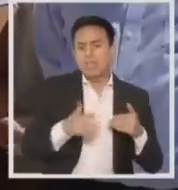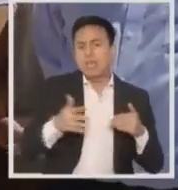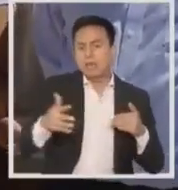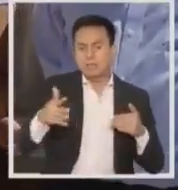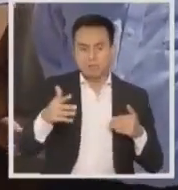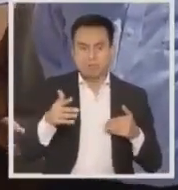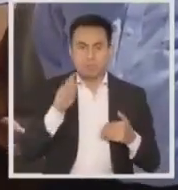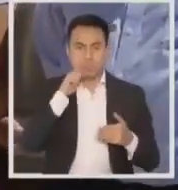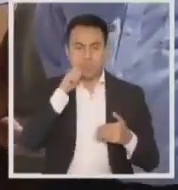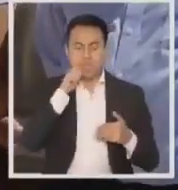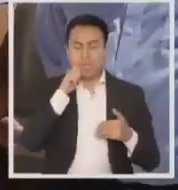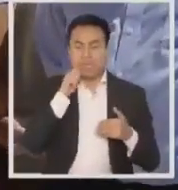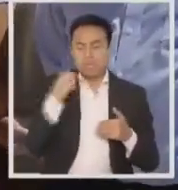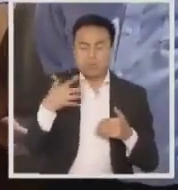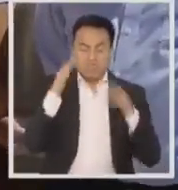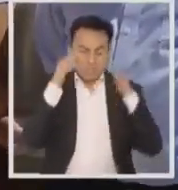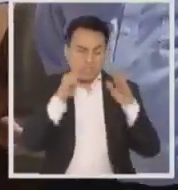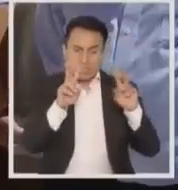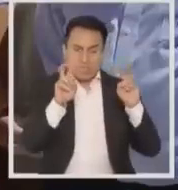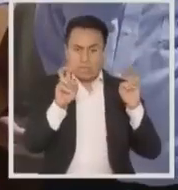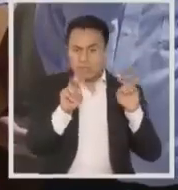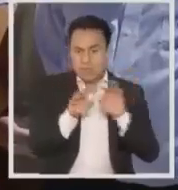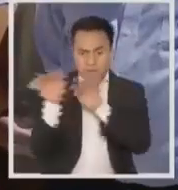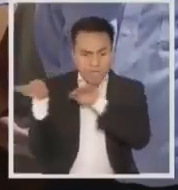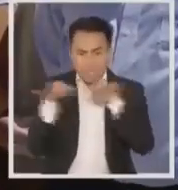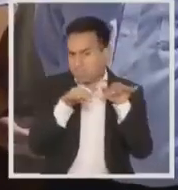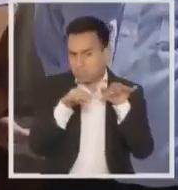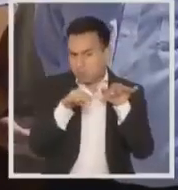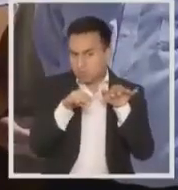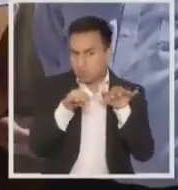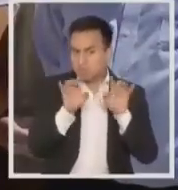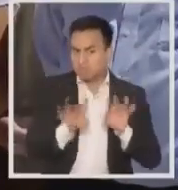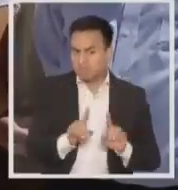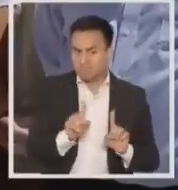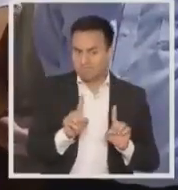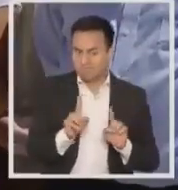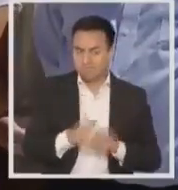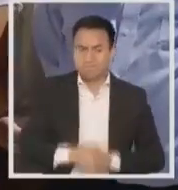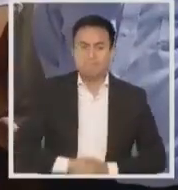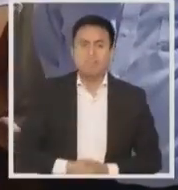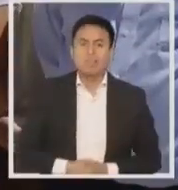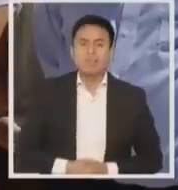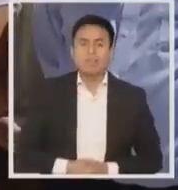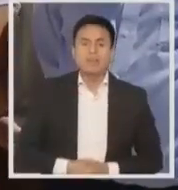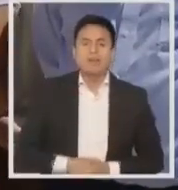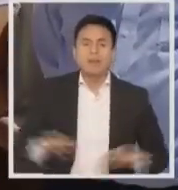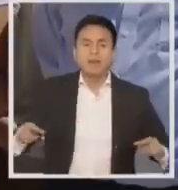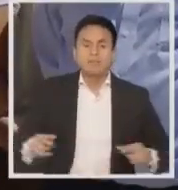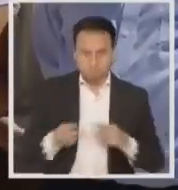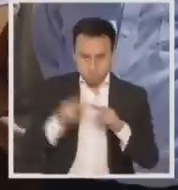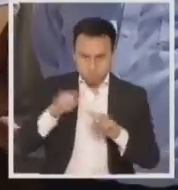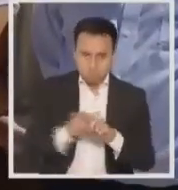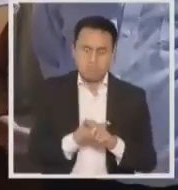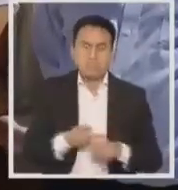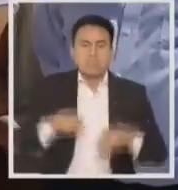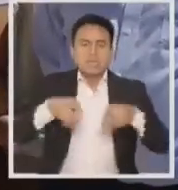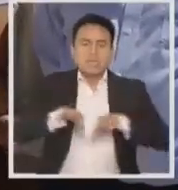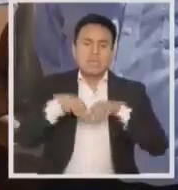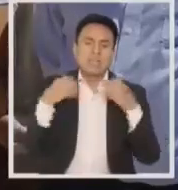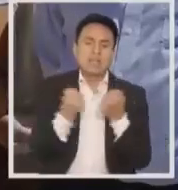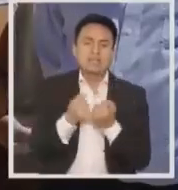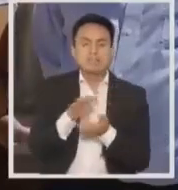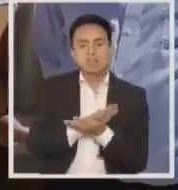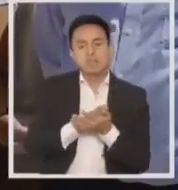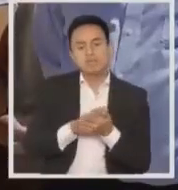y porque deja de ser el tema de mayor atención en definitivas. Tenemos que hacer reconstrucciones integrales que tomen en cuenta,